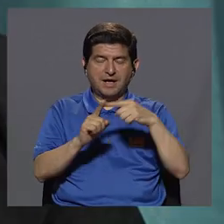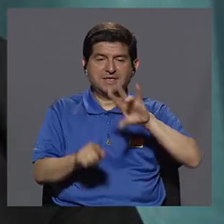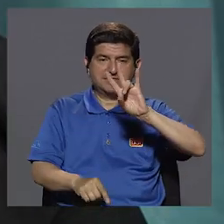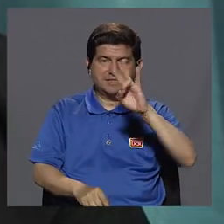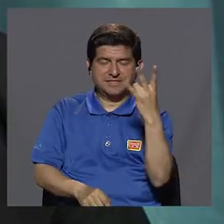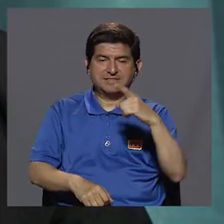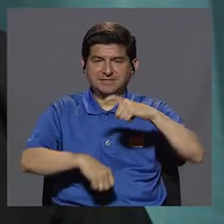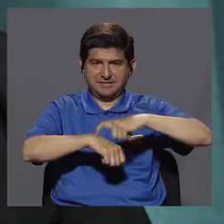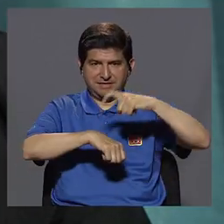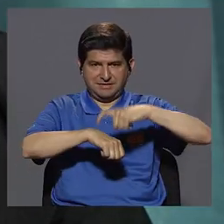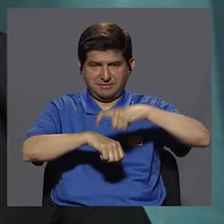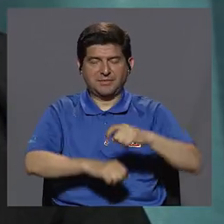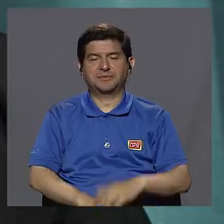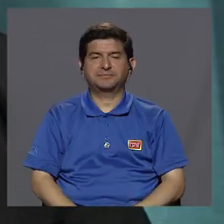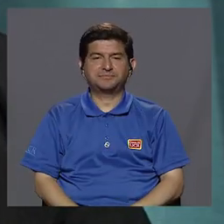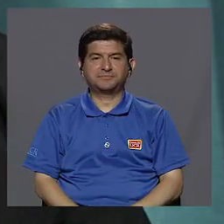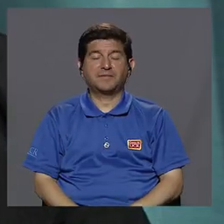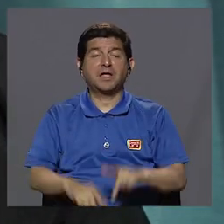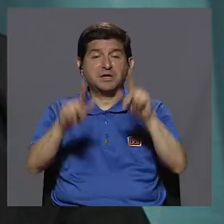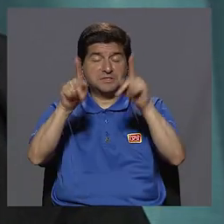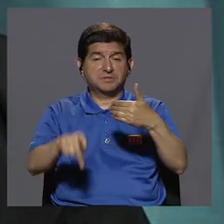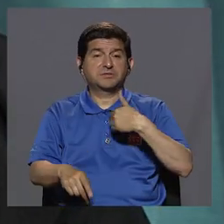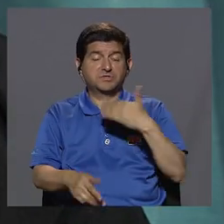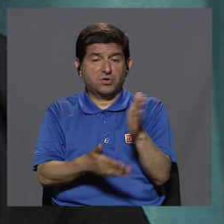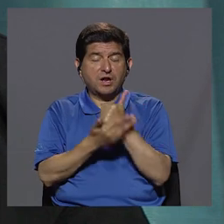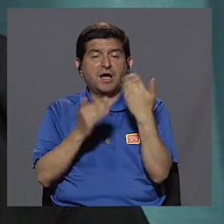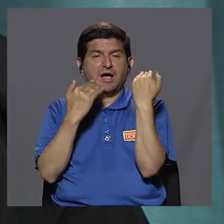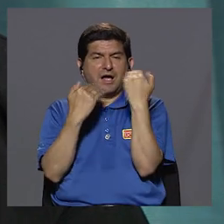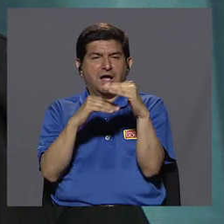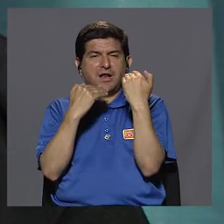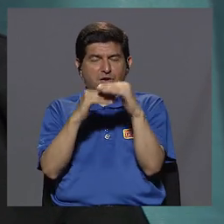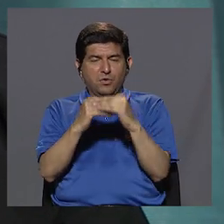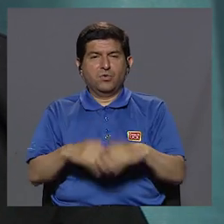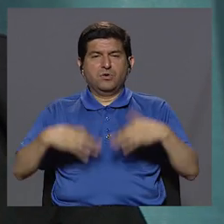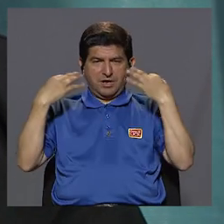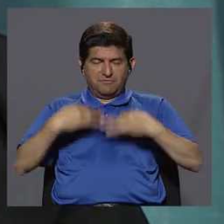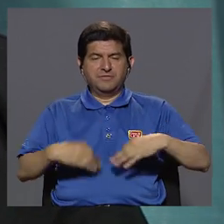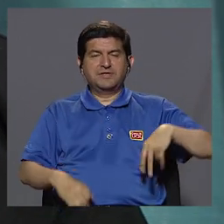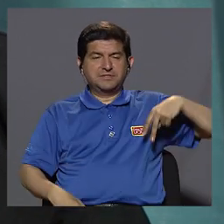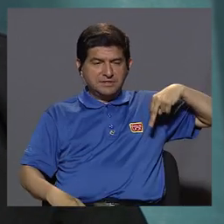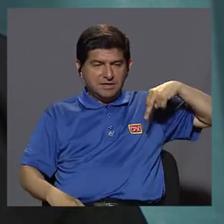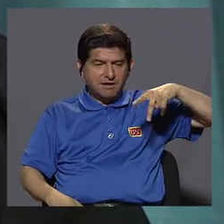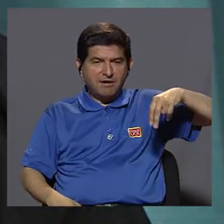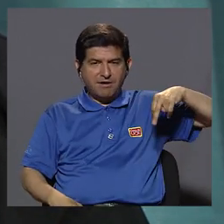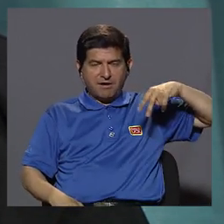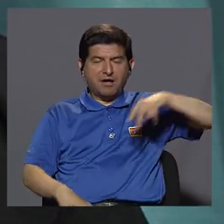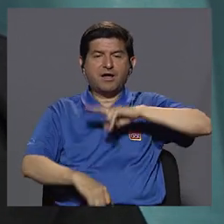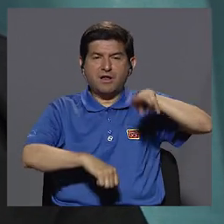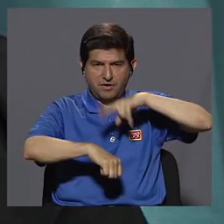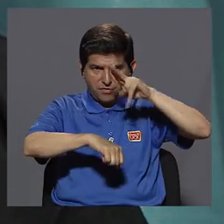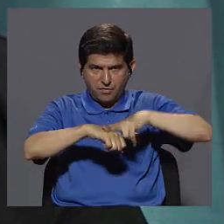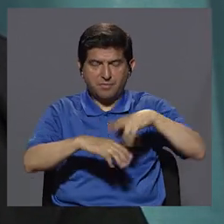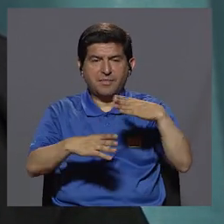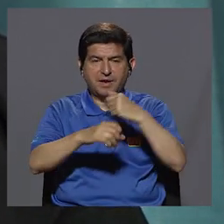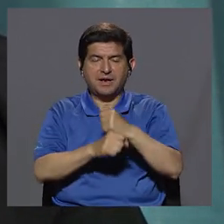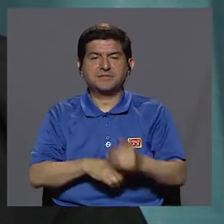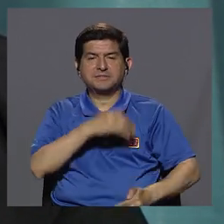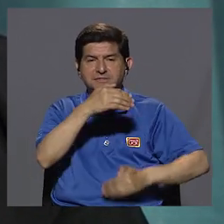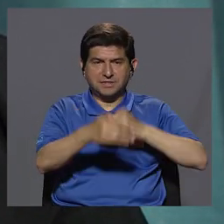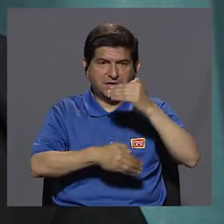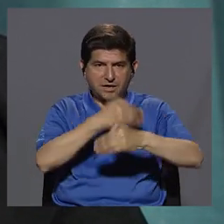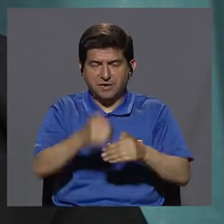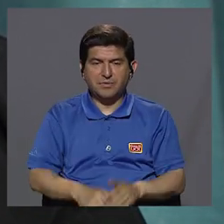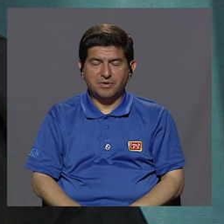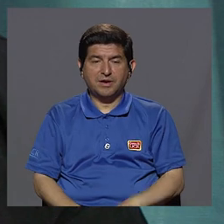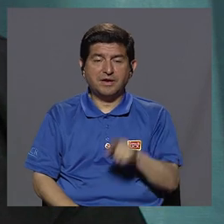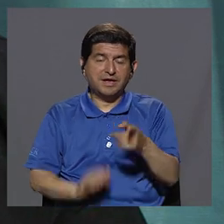séptima etapa y eventualmente si el paciente tiene alguna limitación física para caminar etcétera generalmente les hacemos un protocolo que